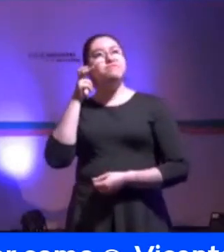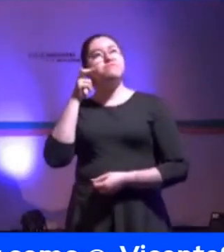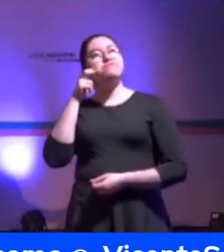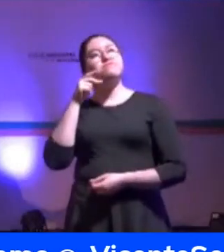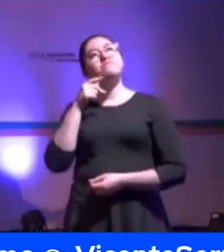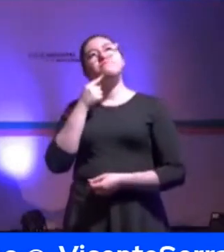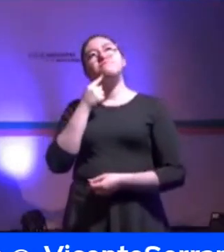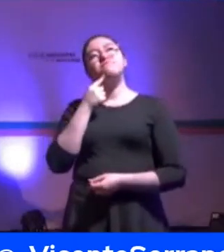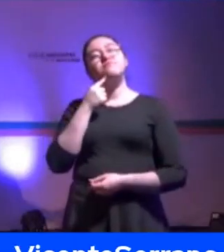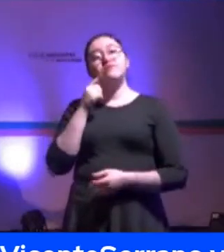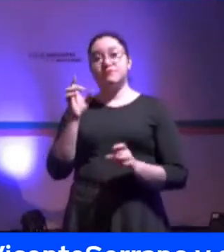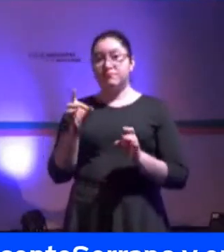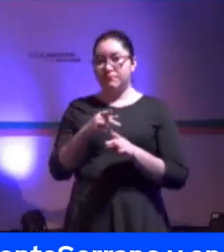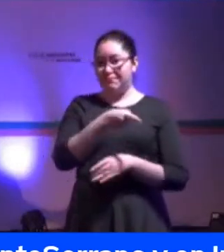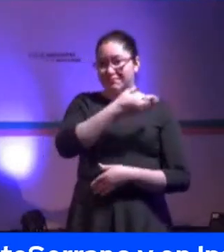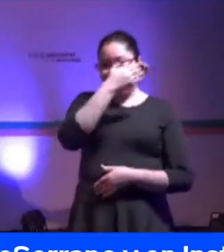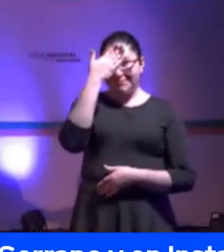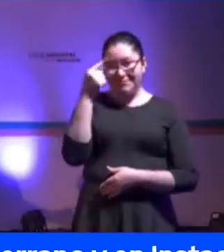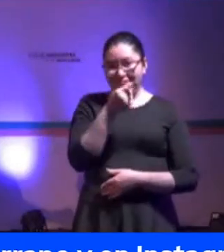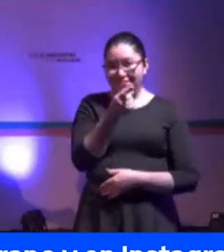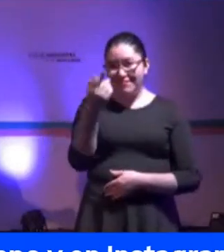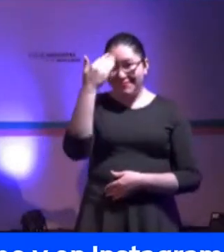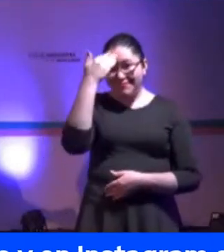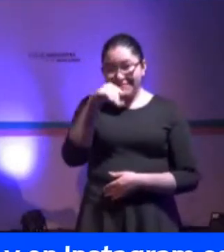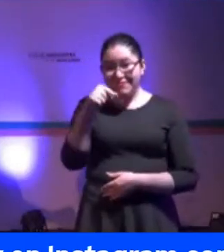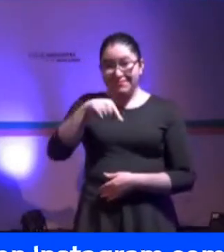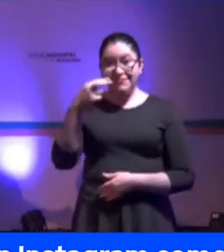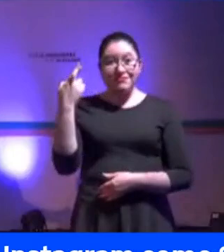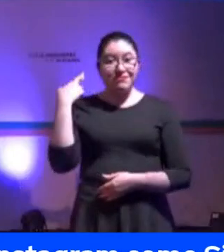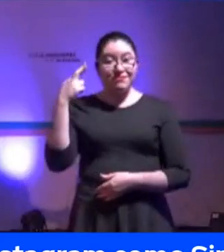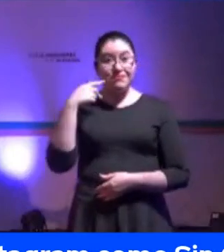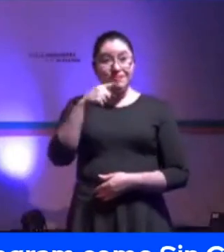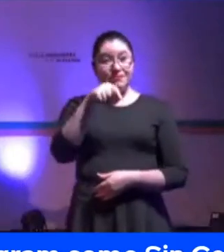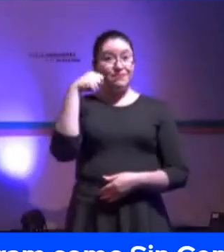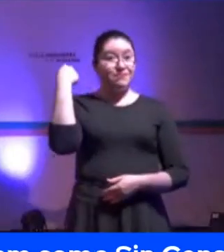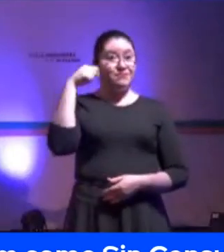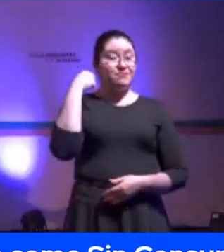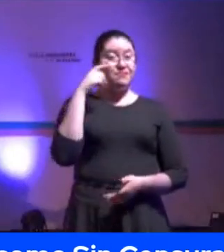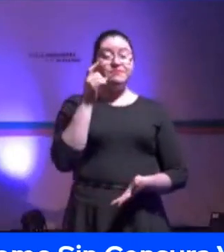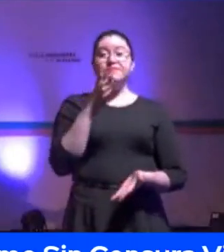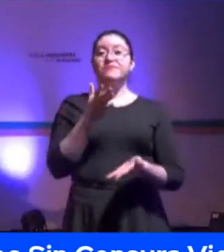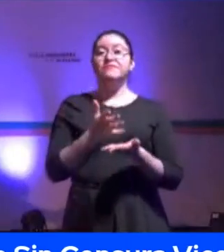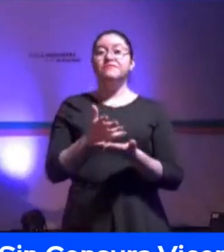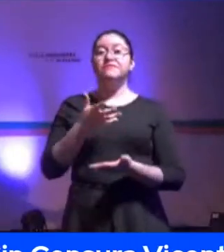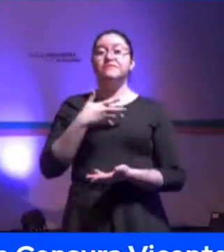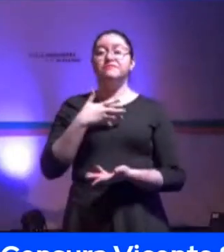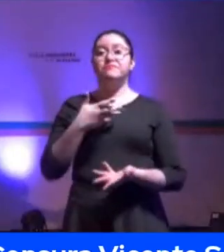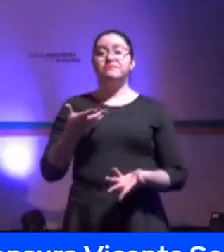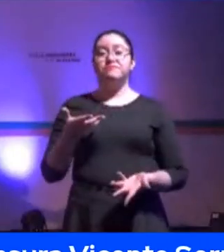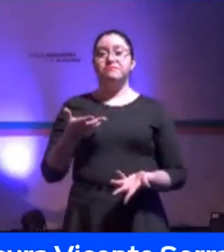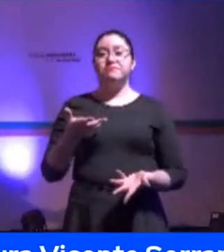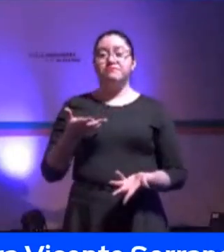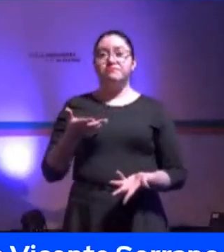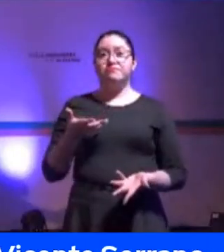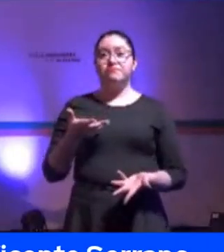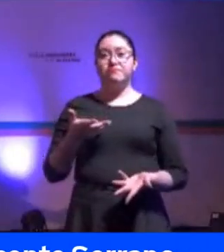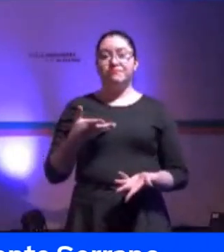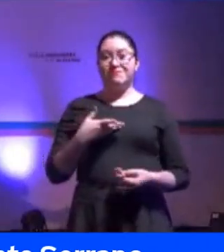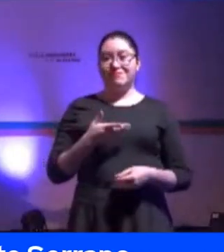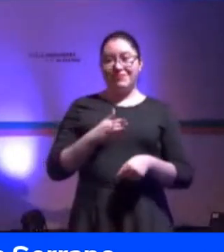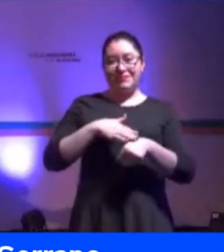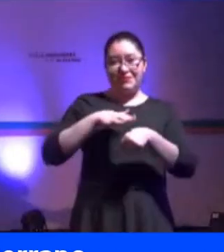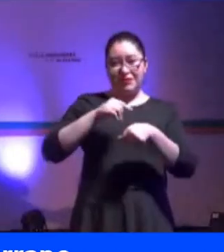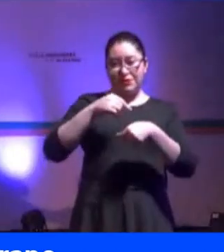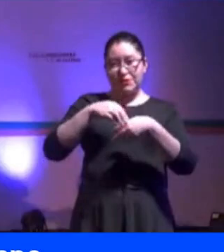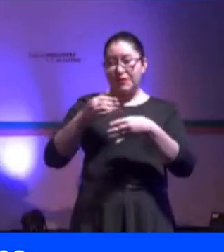y no sé si lo sepan, pero aquí la radio, porque allá en Tabasco solamente no hay todas las frecuencias que